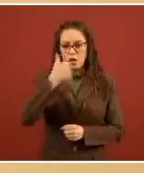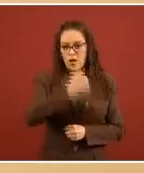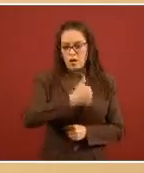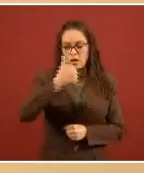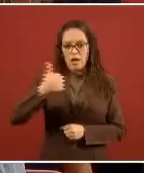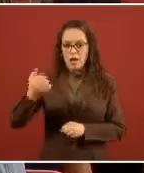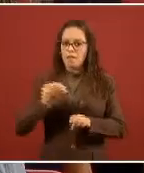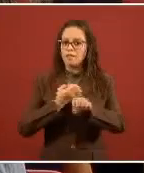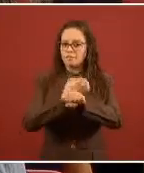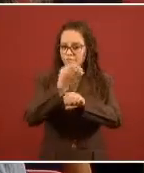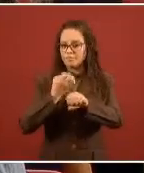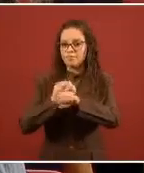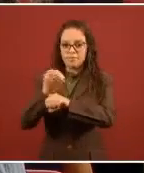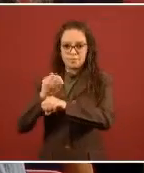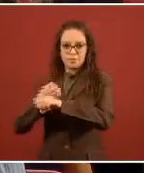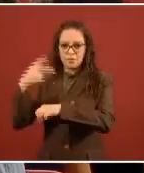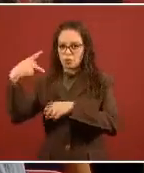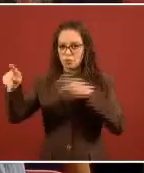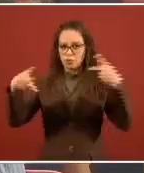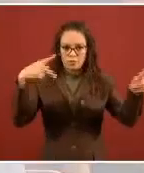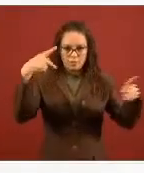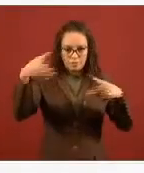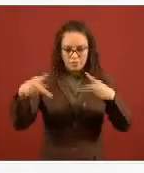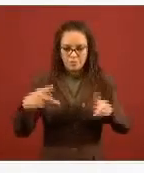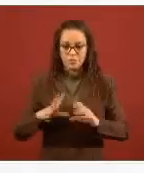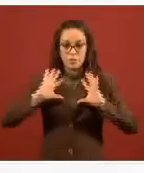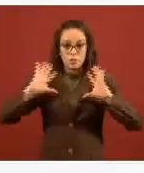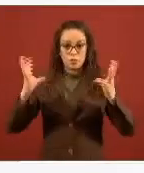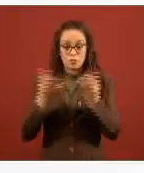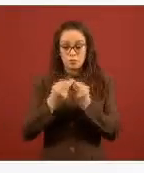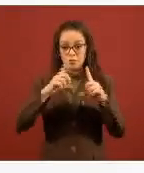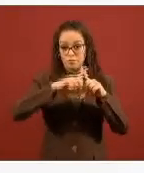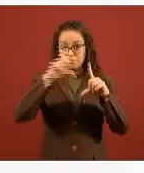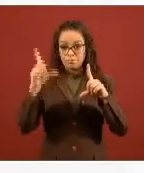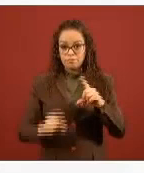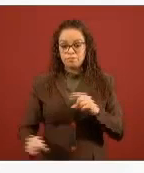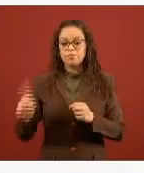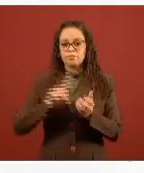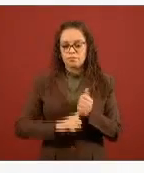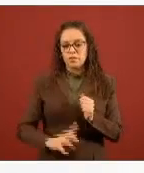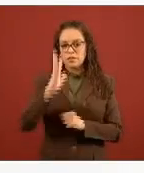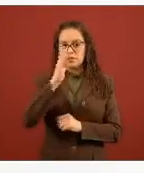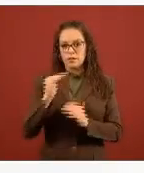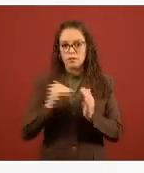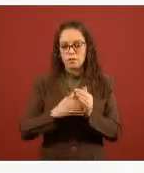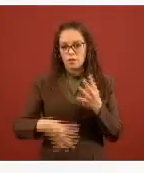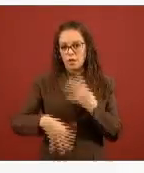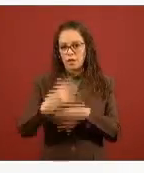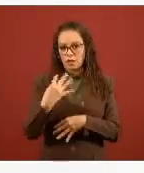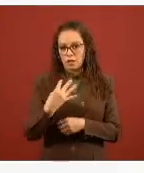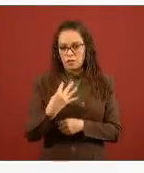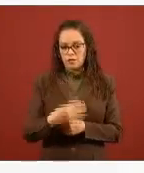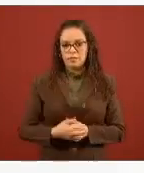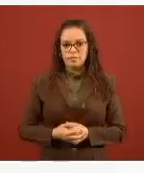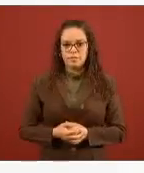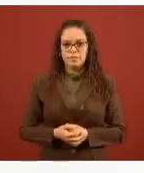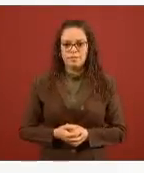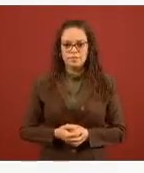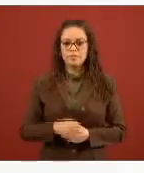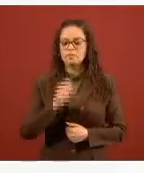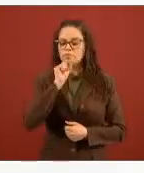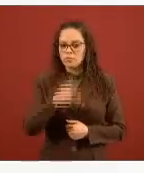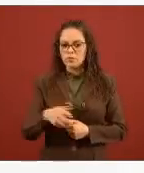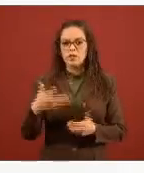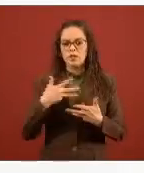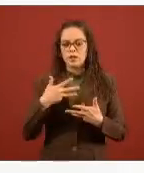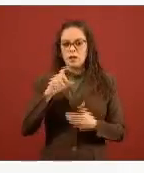entidad federativa. En total suman para todo el país 5.014 casos, así también han